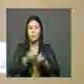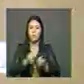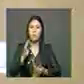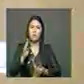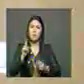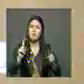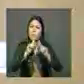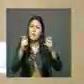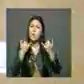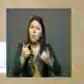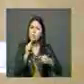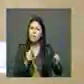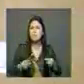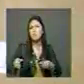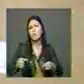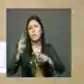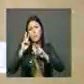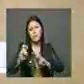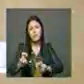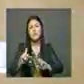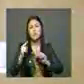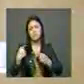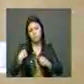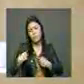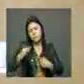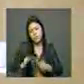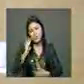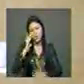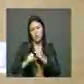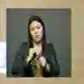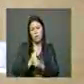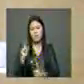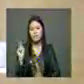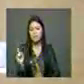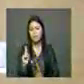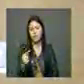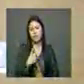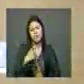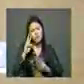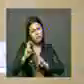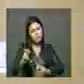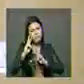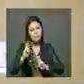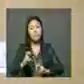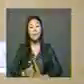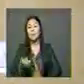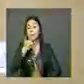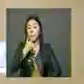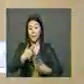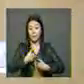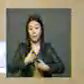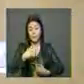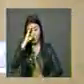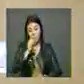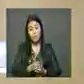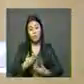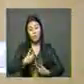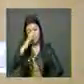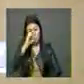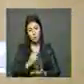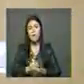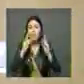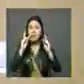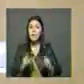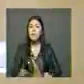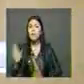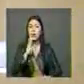el tema que ha sido objeto de mi investigación durante los últimos 5 años. Desde ya, quisiera anunciar que, a mi juicio, esta decisión no debería ser